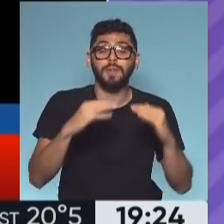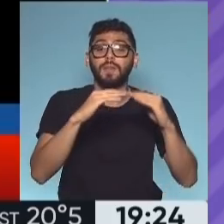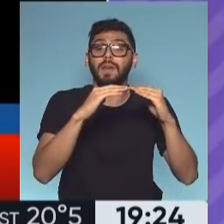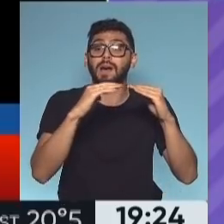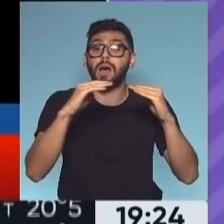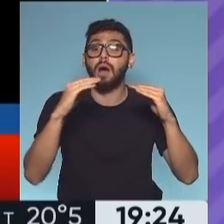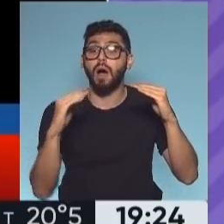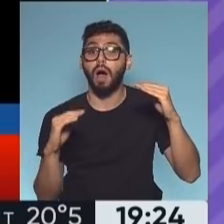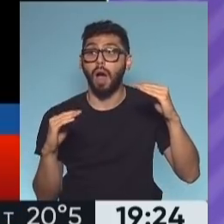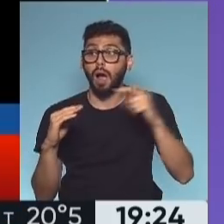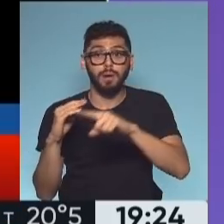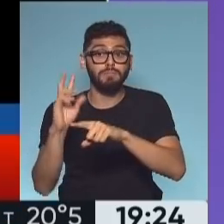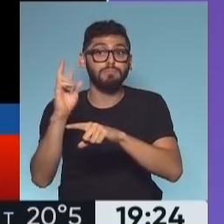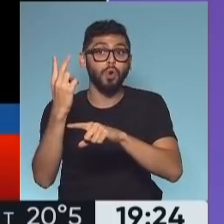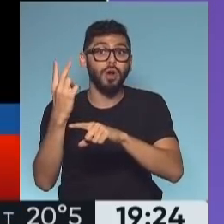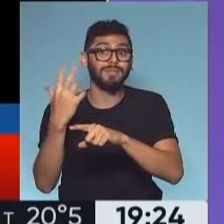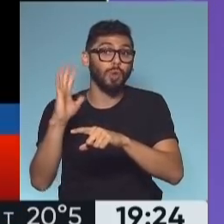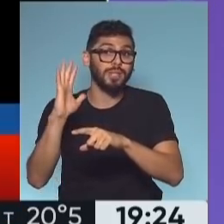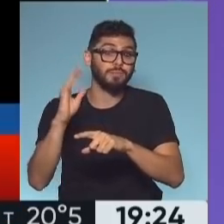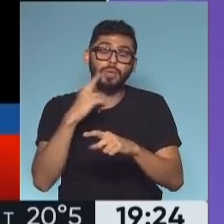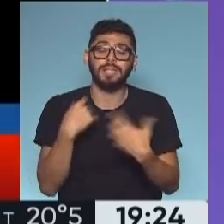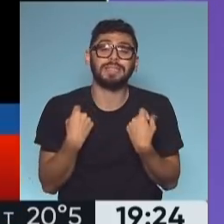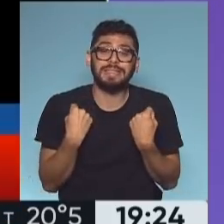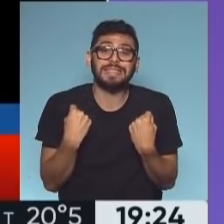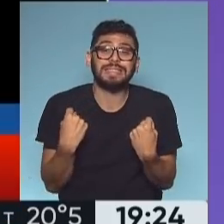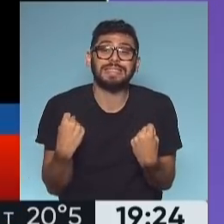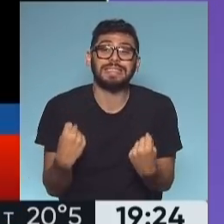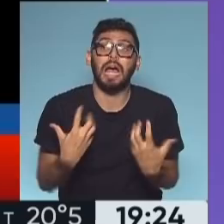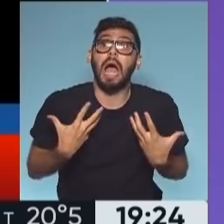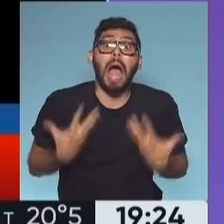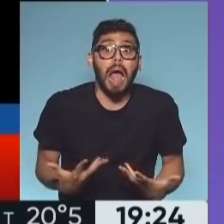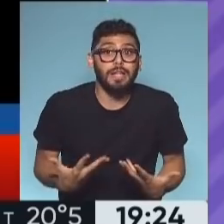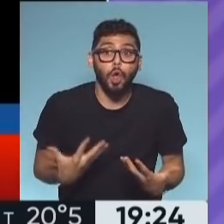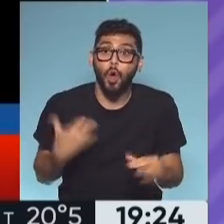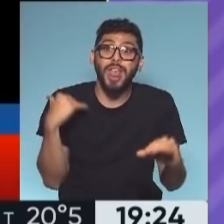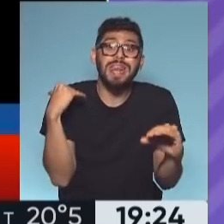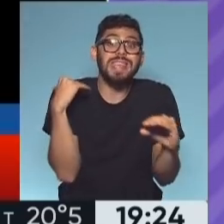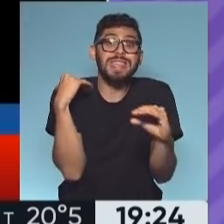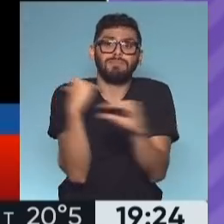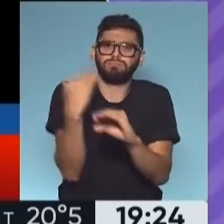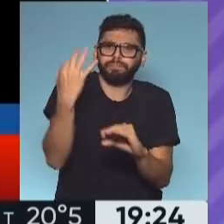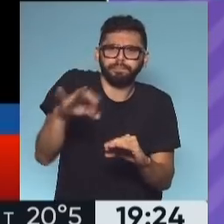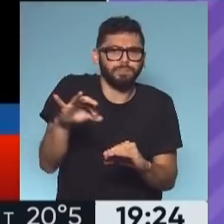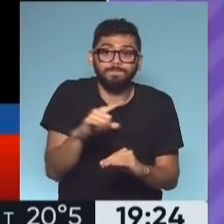mortalidad, porque por más voluntad que pongamos, las cosas ya no se hacen como antes. Y esto, como